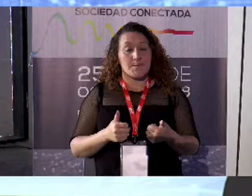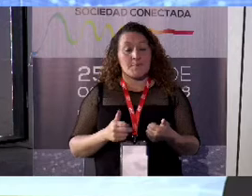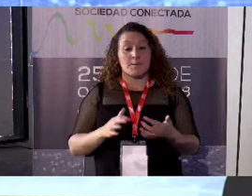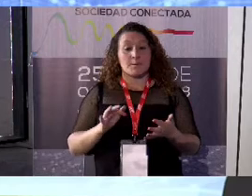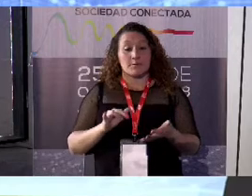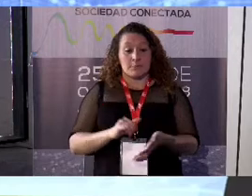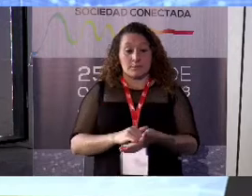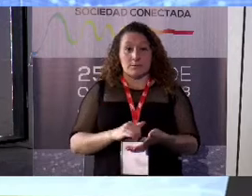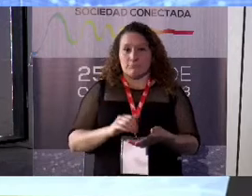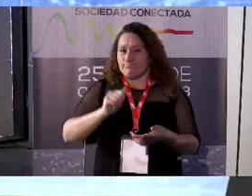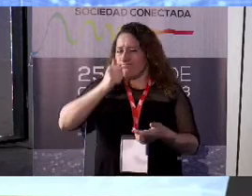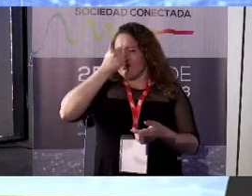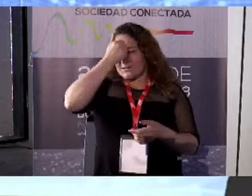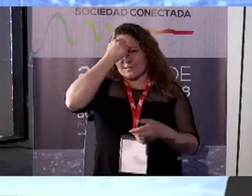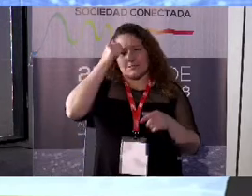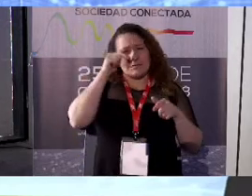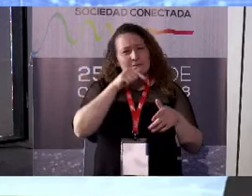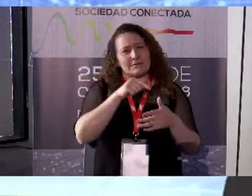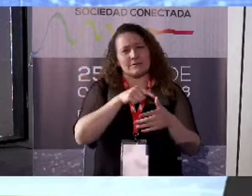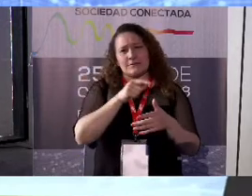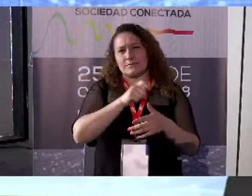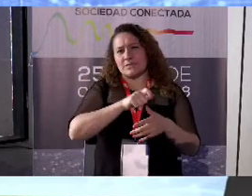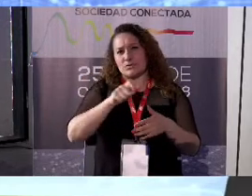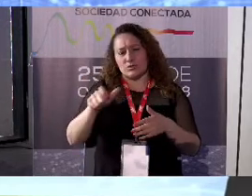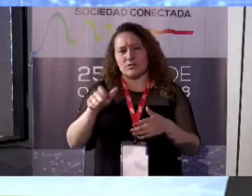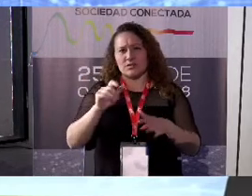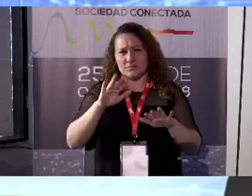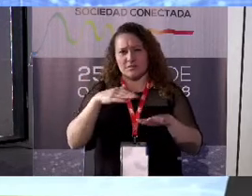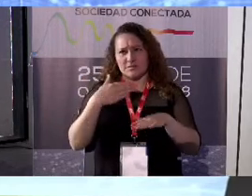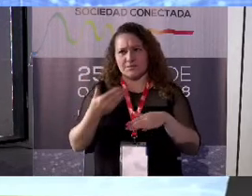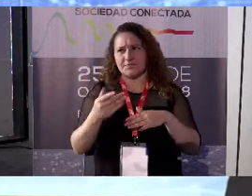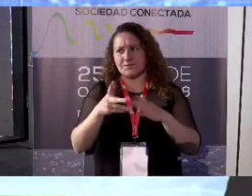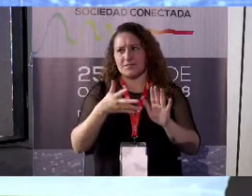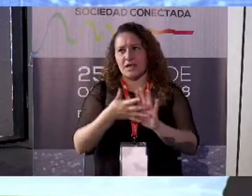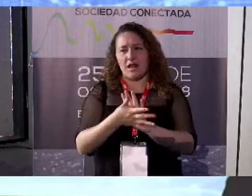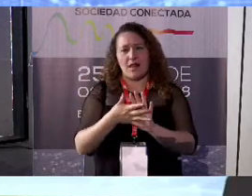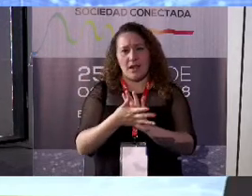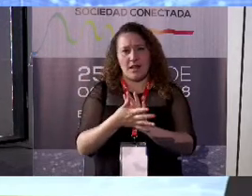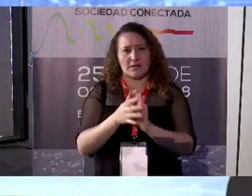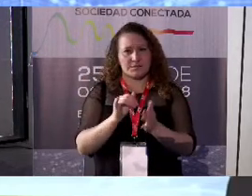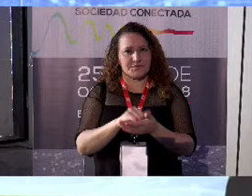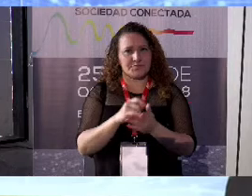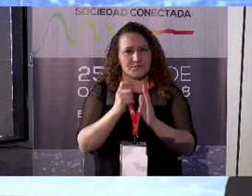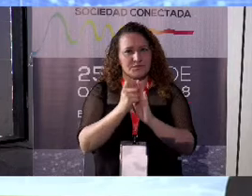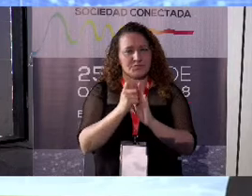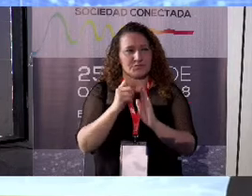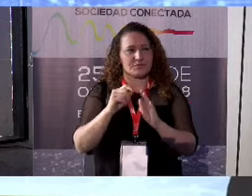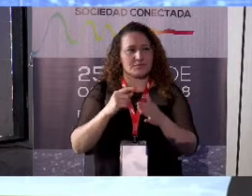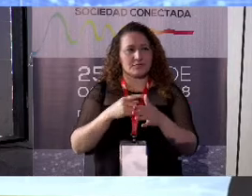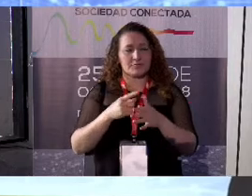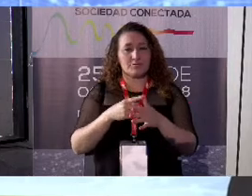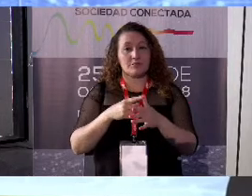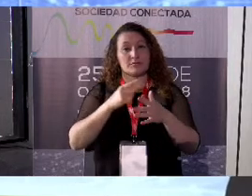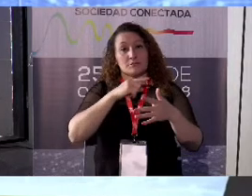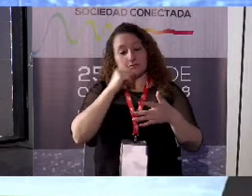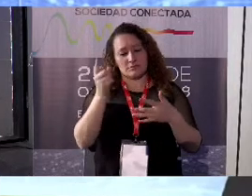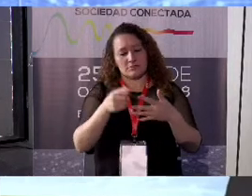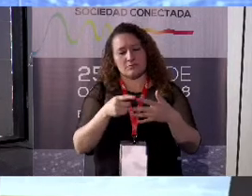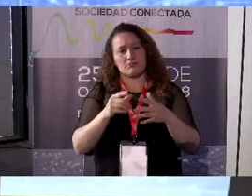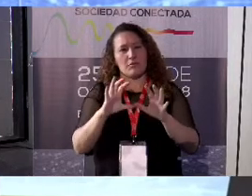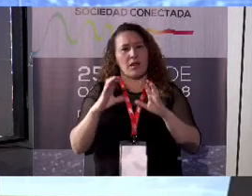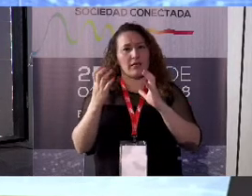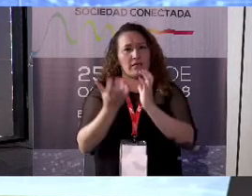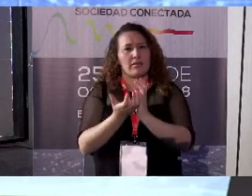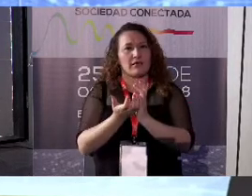principal trabajar con las personas más adelante voy a comentar un poco sobre este punto en particular luego tenemos el planeta